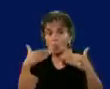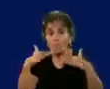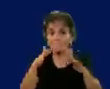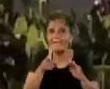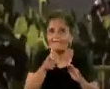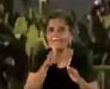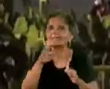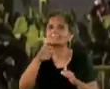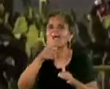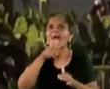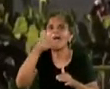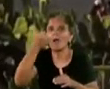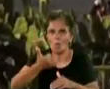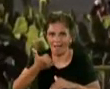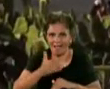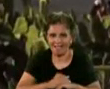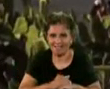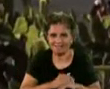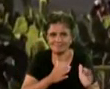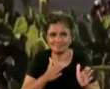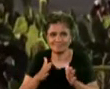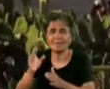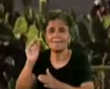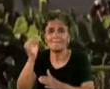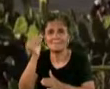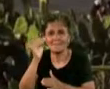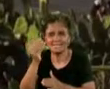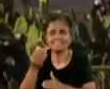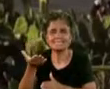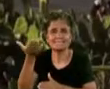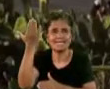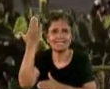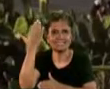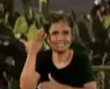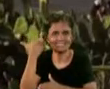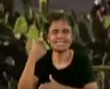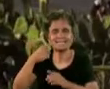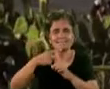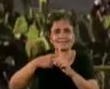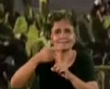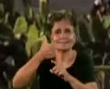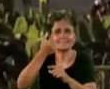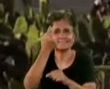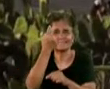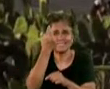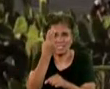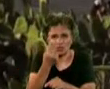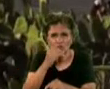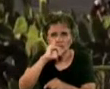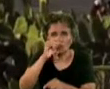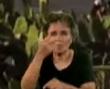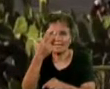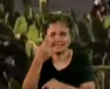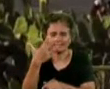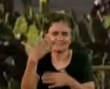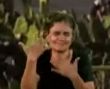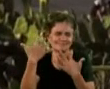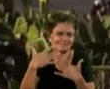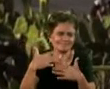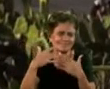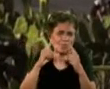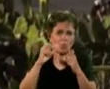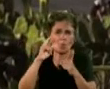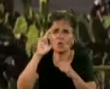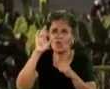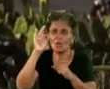agua. Río de Janeiro soportó ayer una sensación térmica récord de 62,3 grados, en medio de